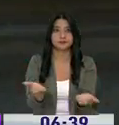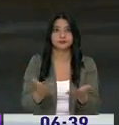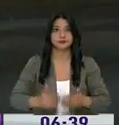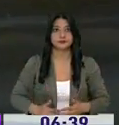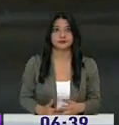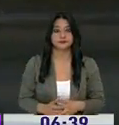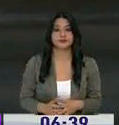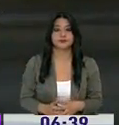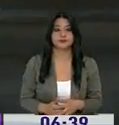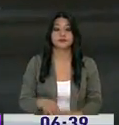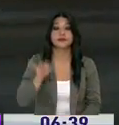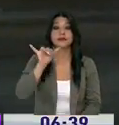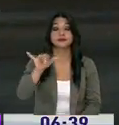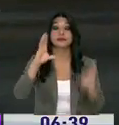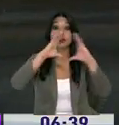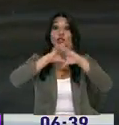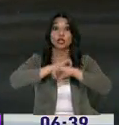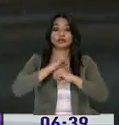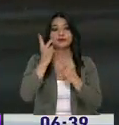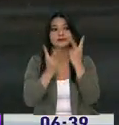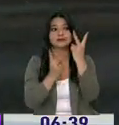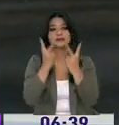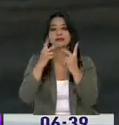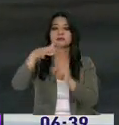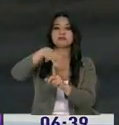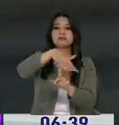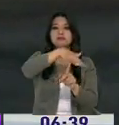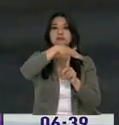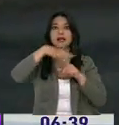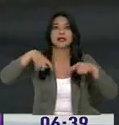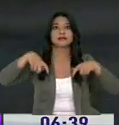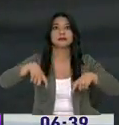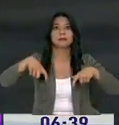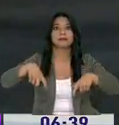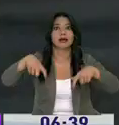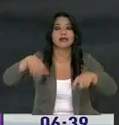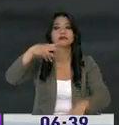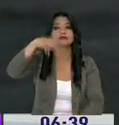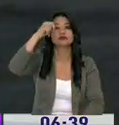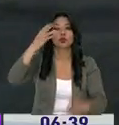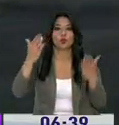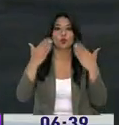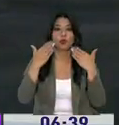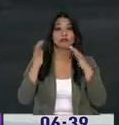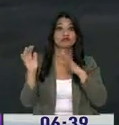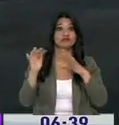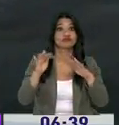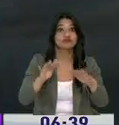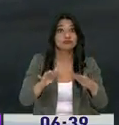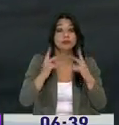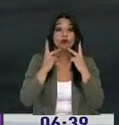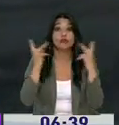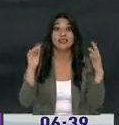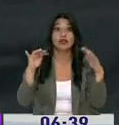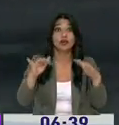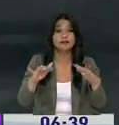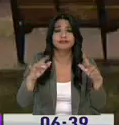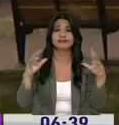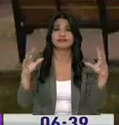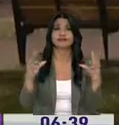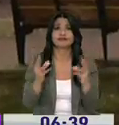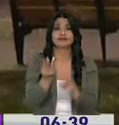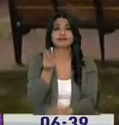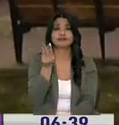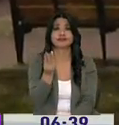La noche del sábado visitamos el Parque Samanes, ubicado al norte de Guayaquil, donde la presencia del público fue mínima.